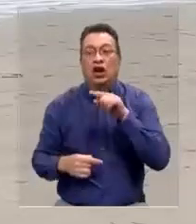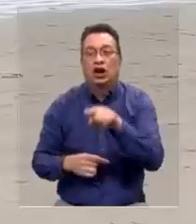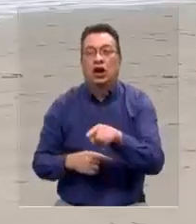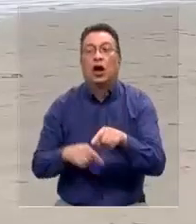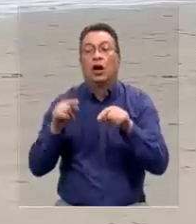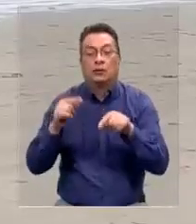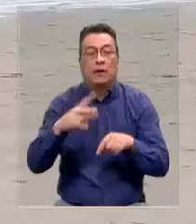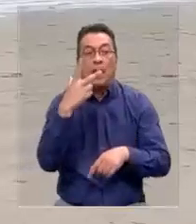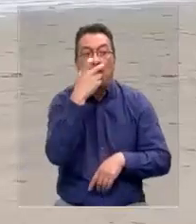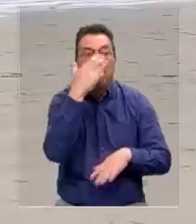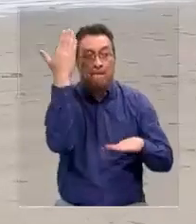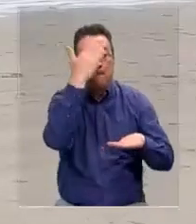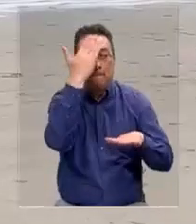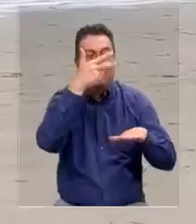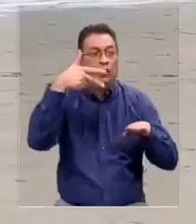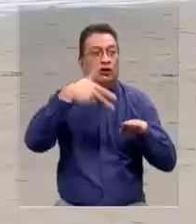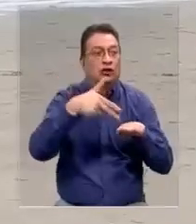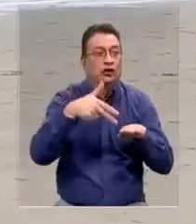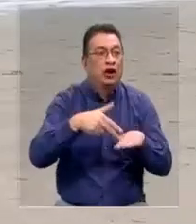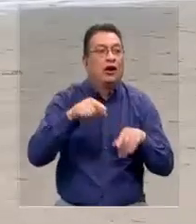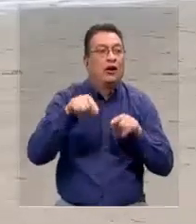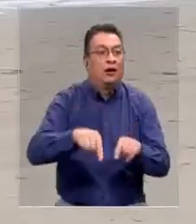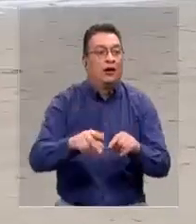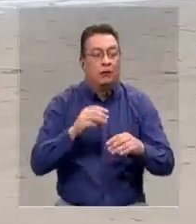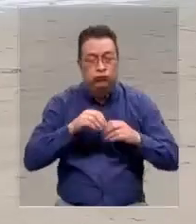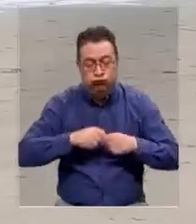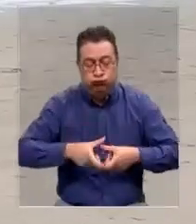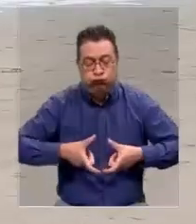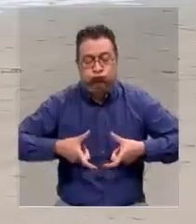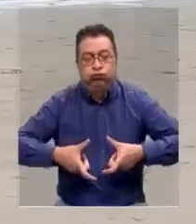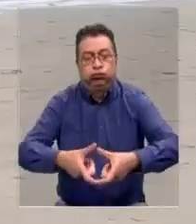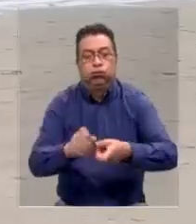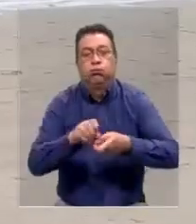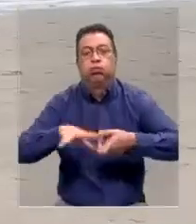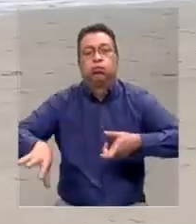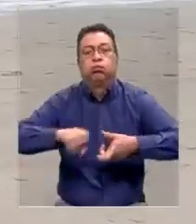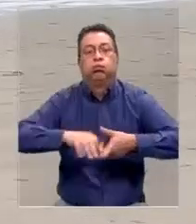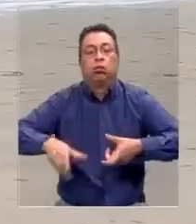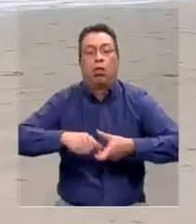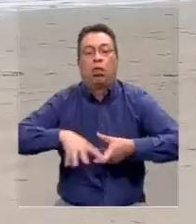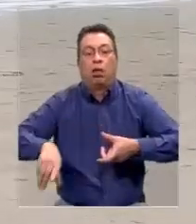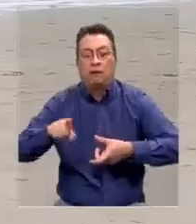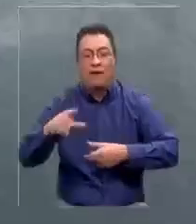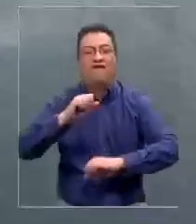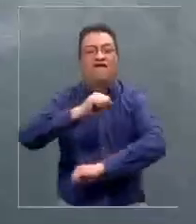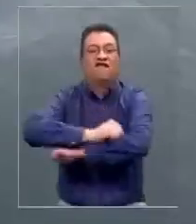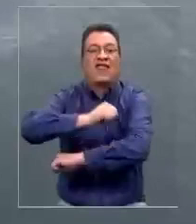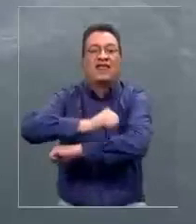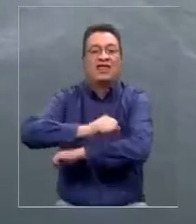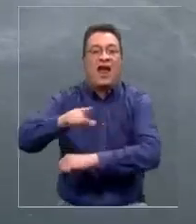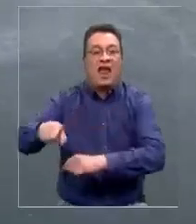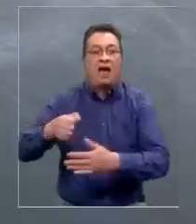vez derrame de petróleo, producto de una filtración en las tuberías de descarga en el puerto de Ventanas.